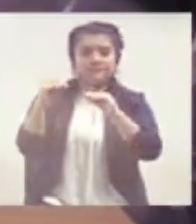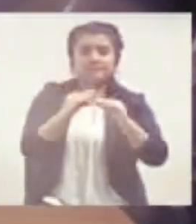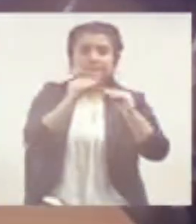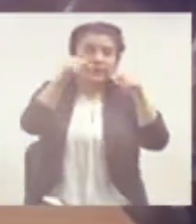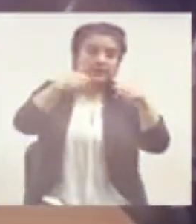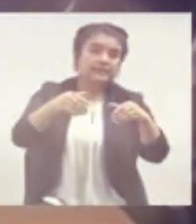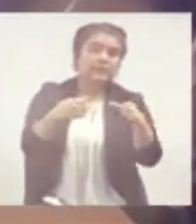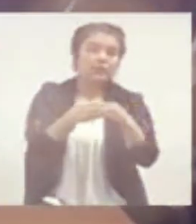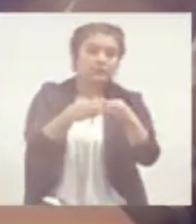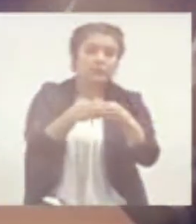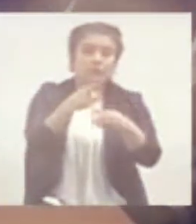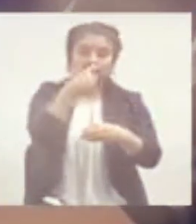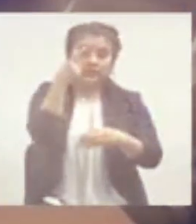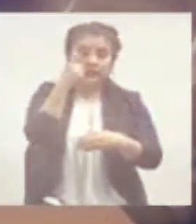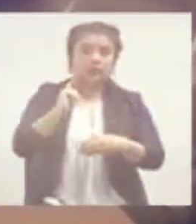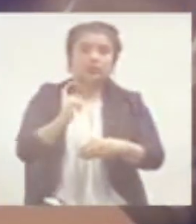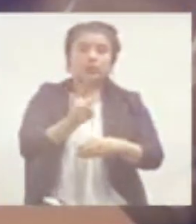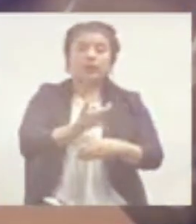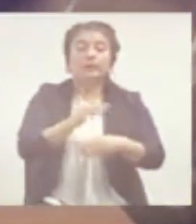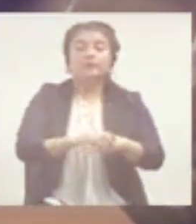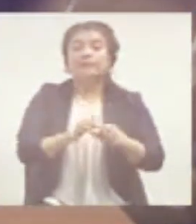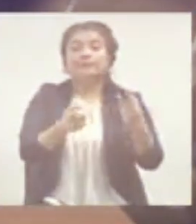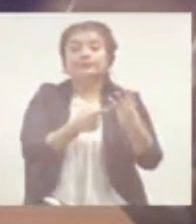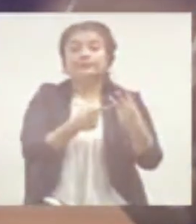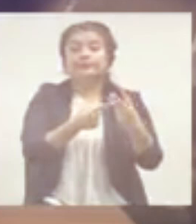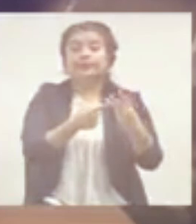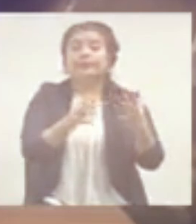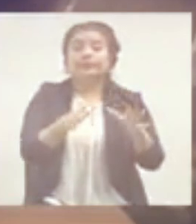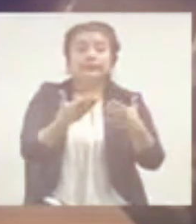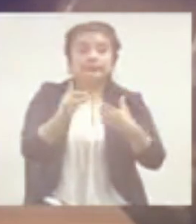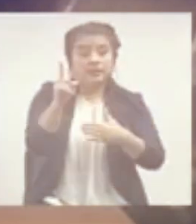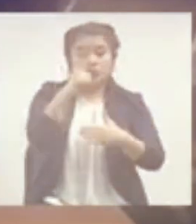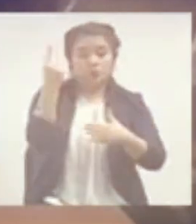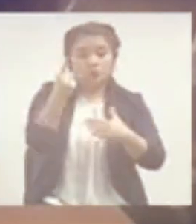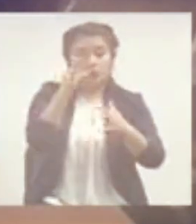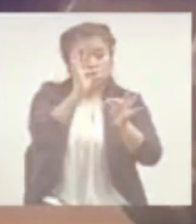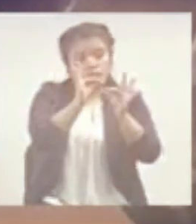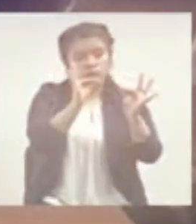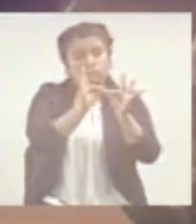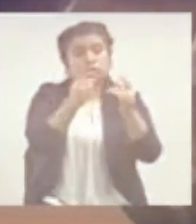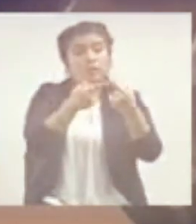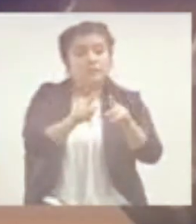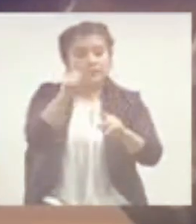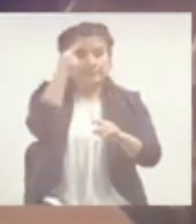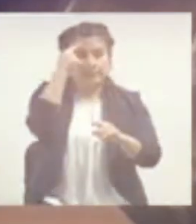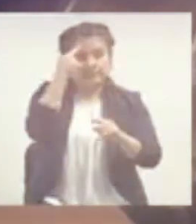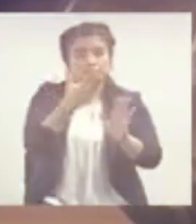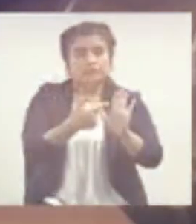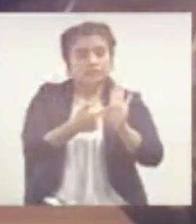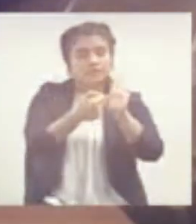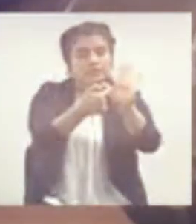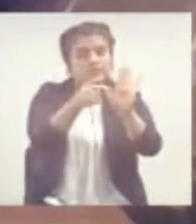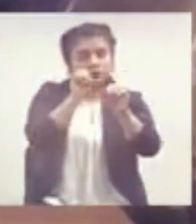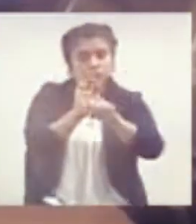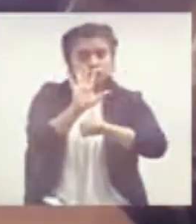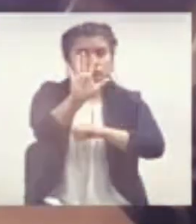comisión. El punto número 3, que es el único punto, pero consideramos que su presentación pues debe